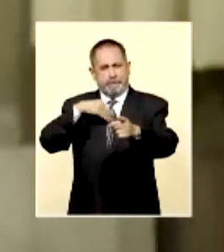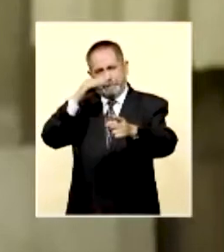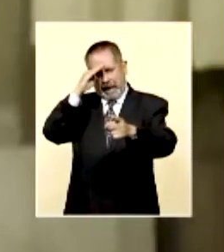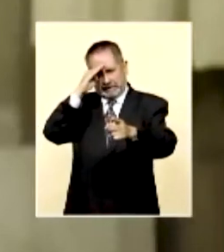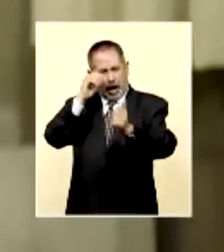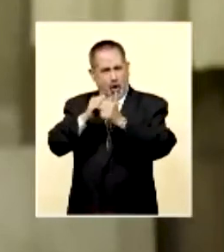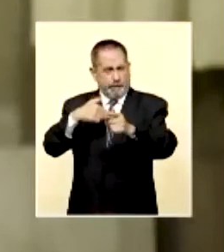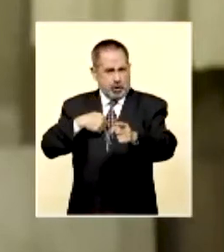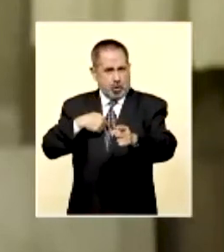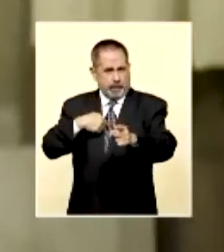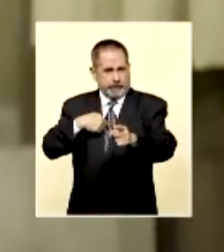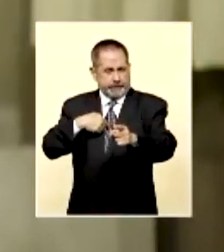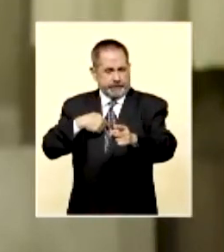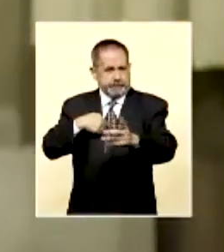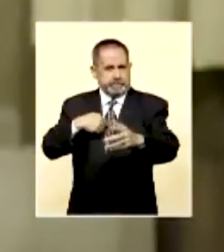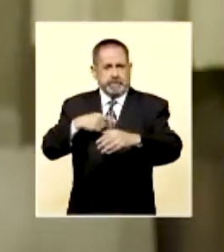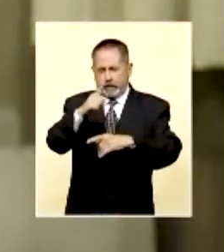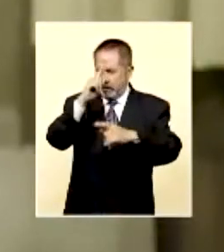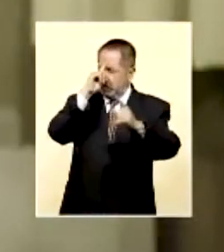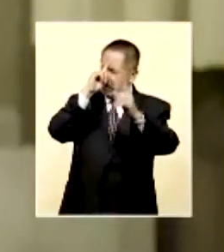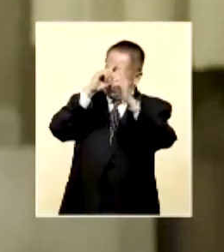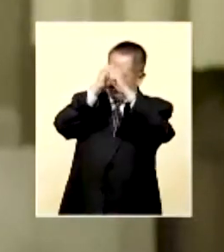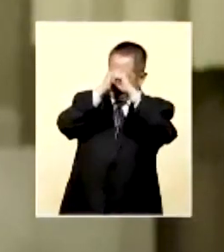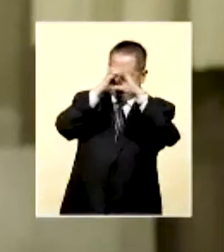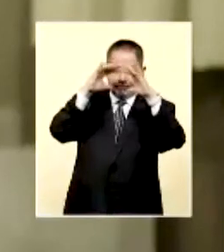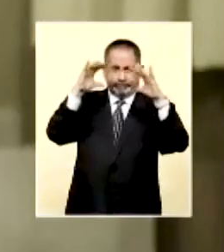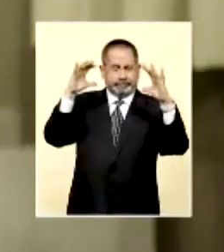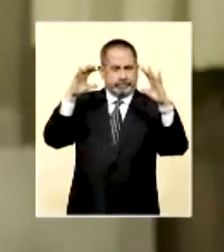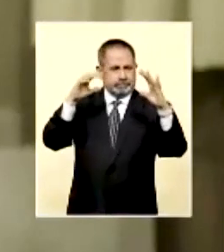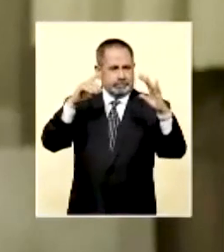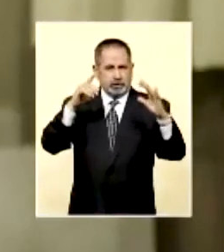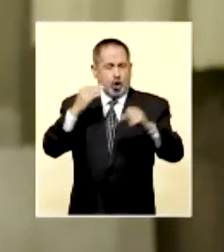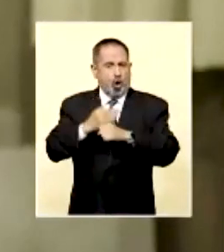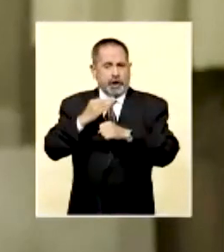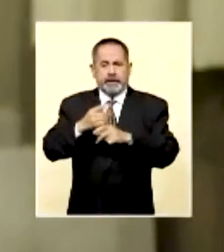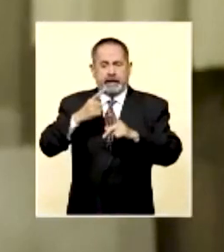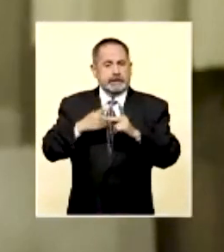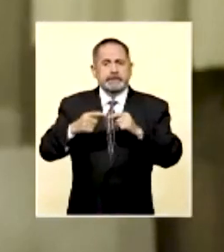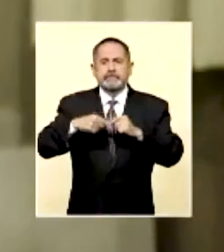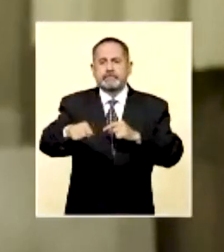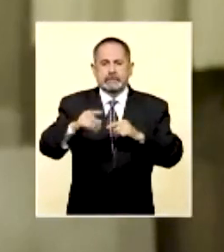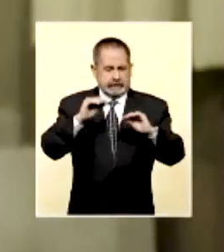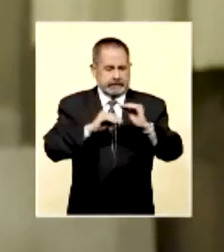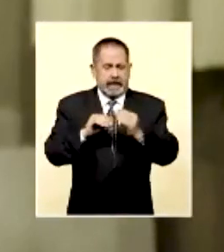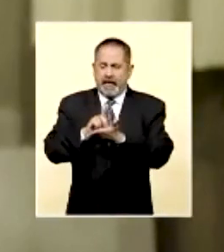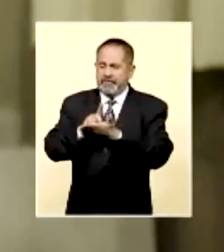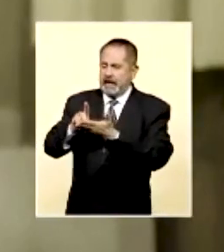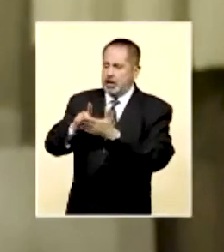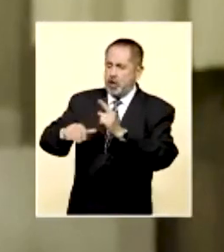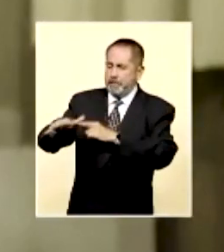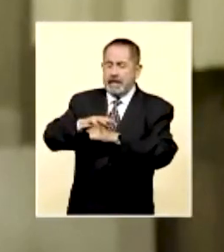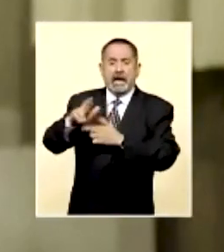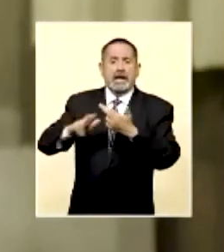poco conmigo. Les propongo que desarrollen ustedes y nosotros desde hoy una agenda del derecho en la